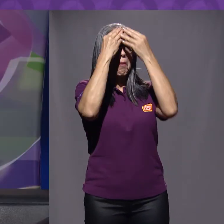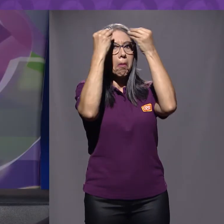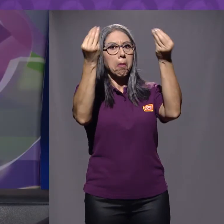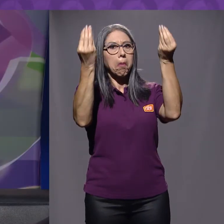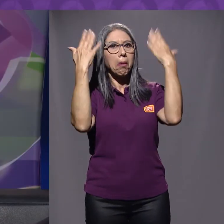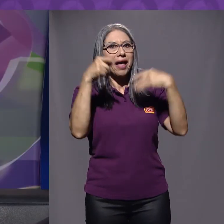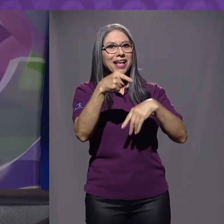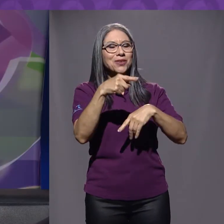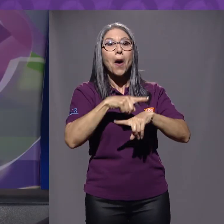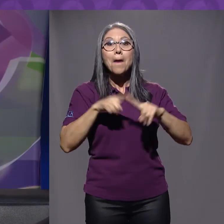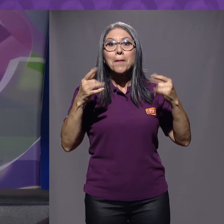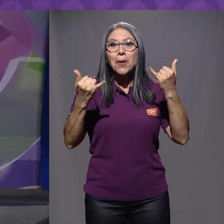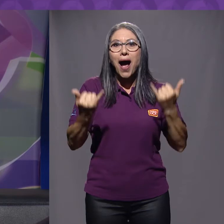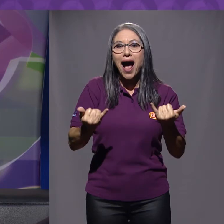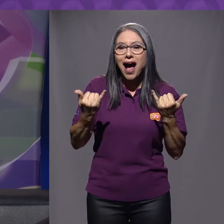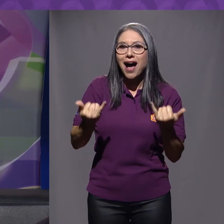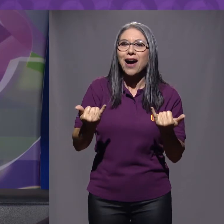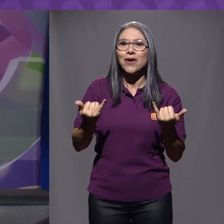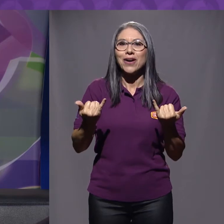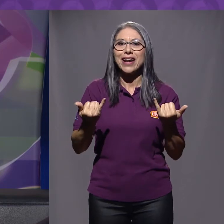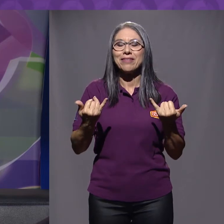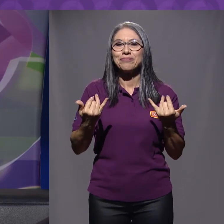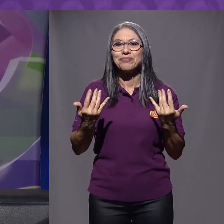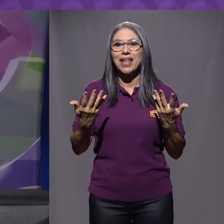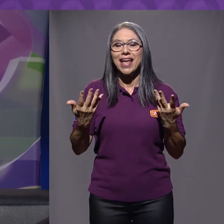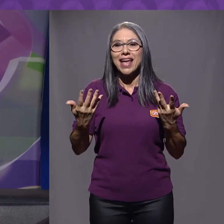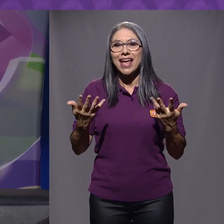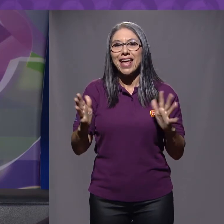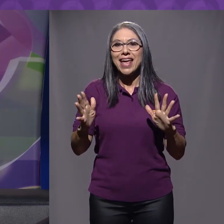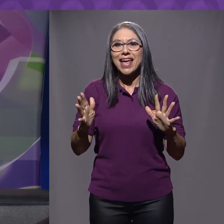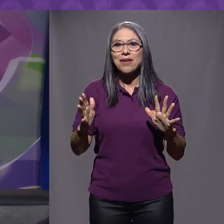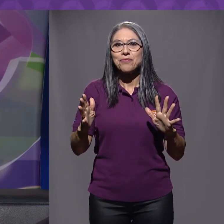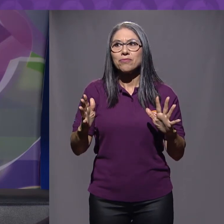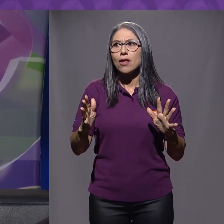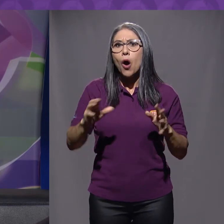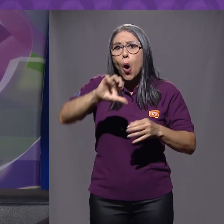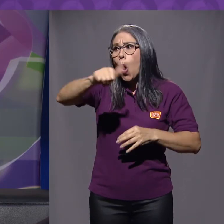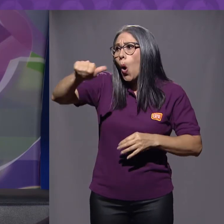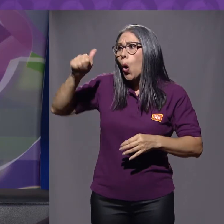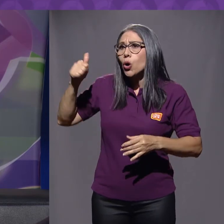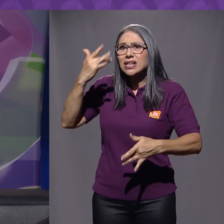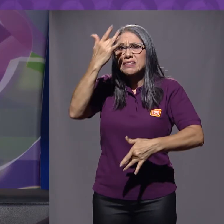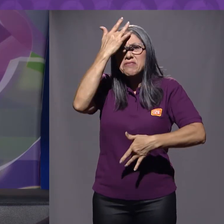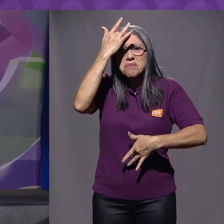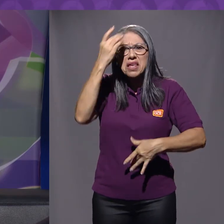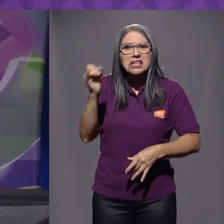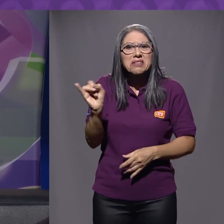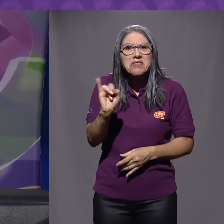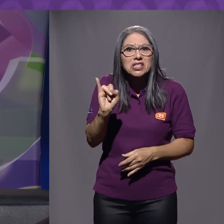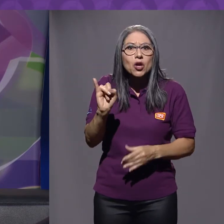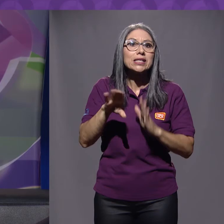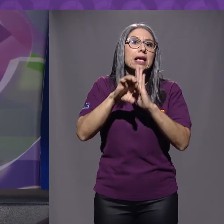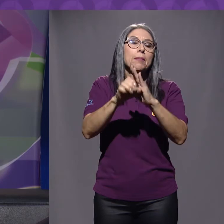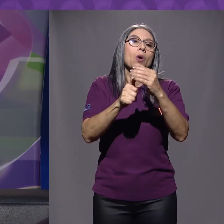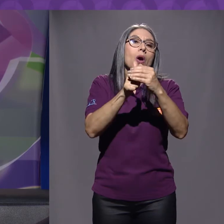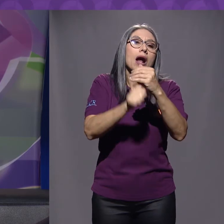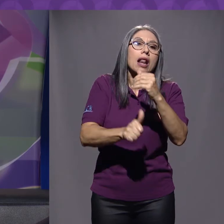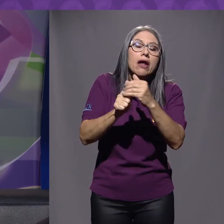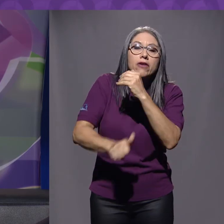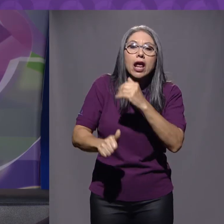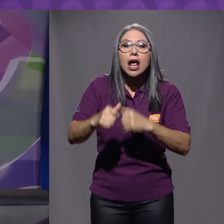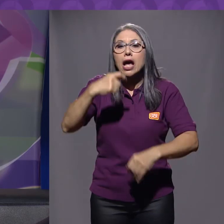vea que cayeron todas las tasas de infección, la parte de infecciosa, en la parte